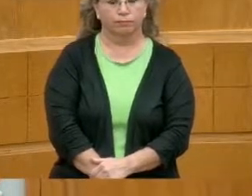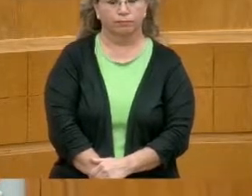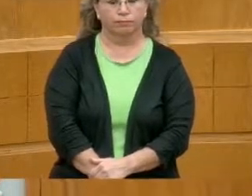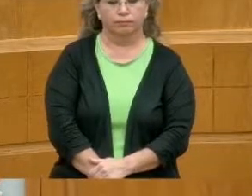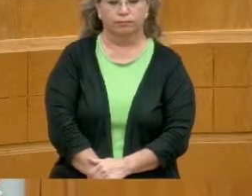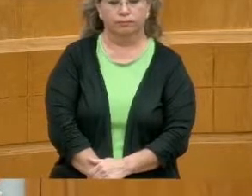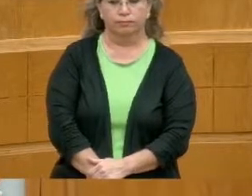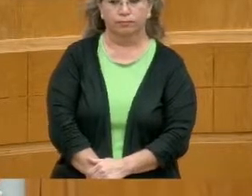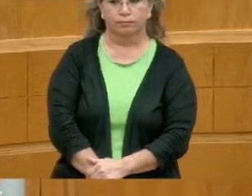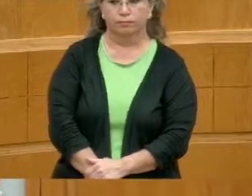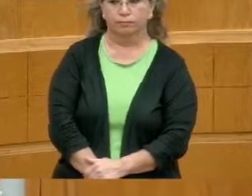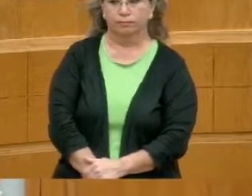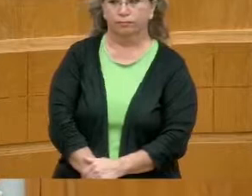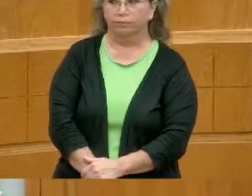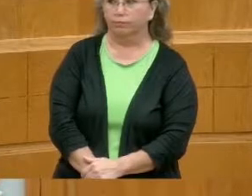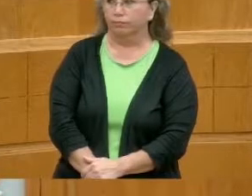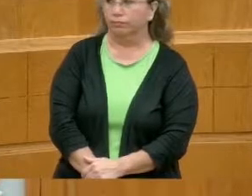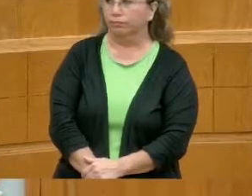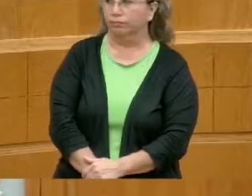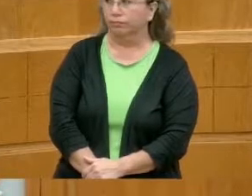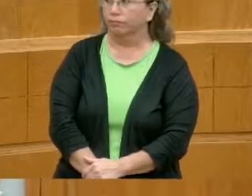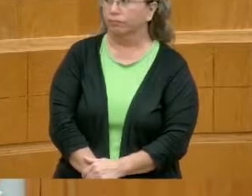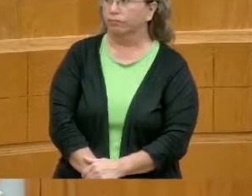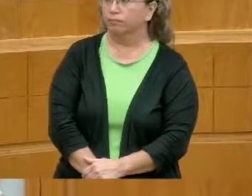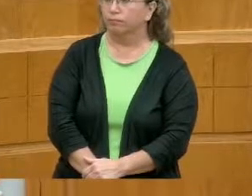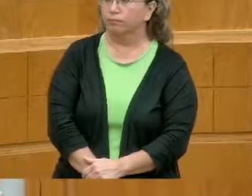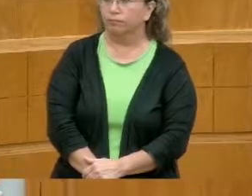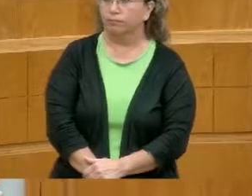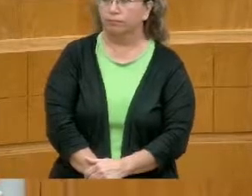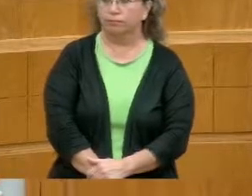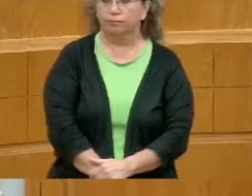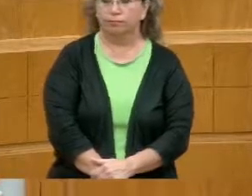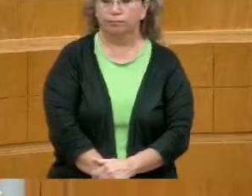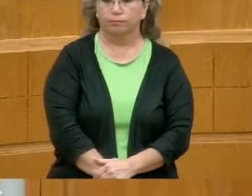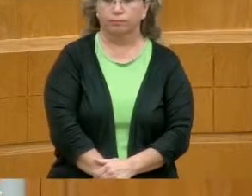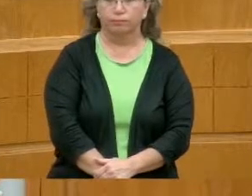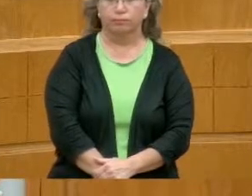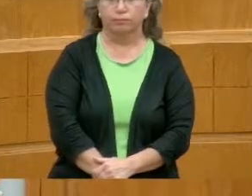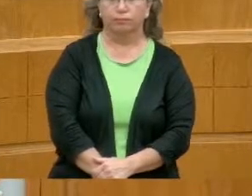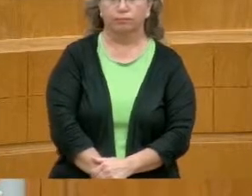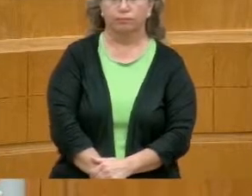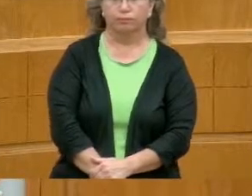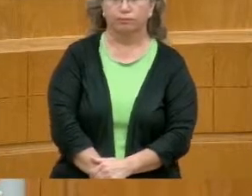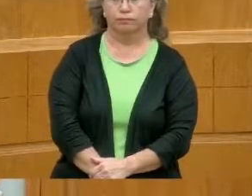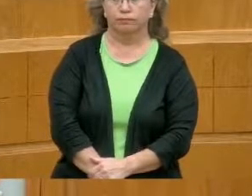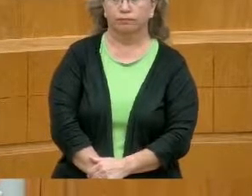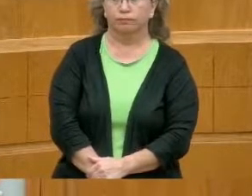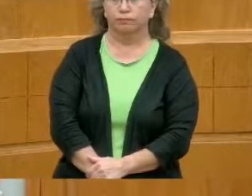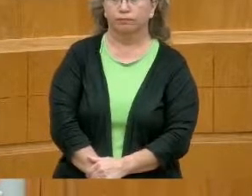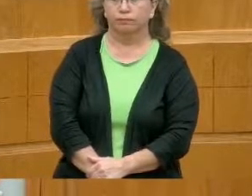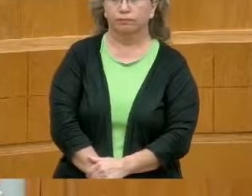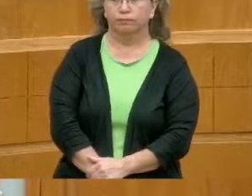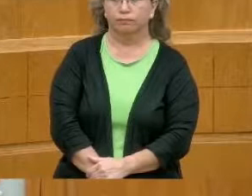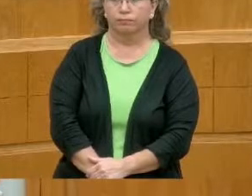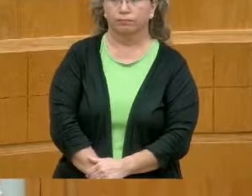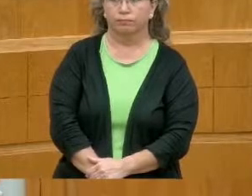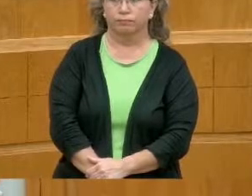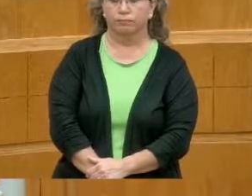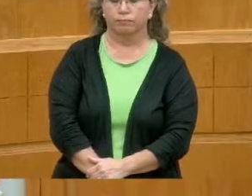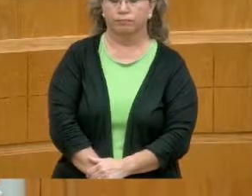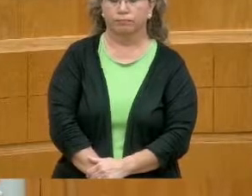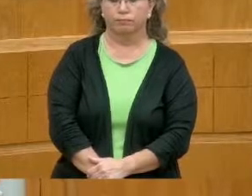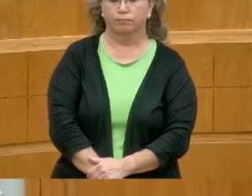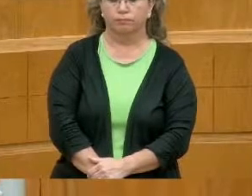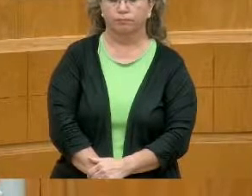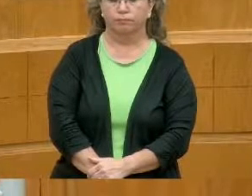trabajando con la administración de los Hooks. Para todos los detalles de los establecimientos y las nuevas órdenes del gobernador, puede acudir a la dirección